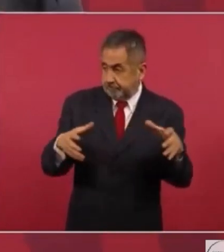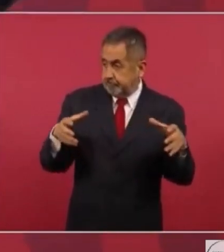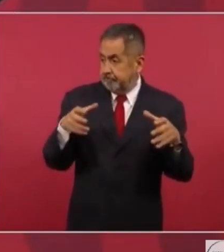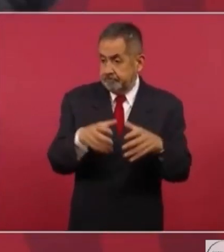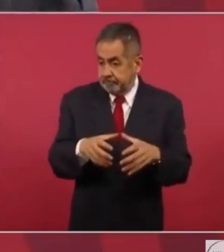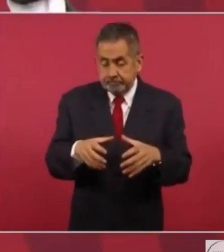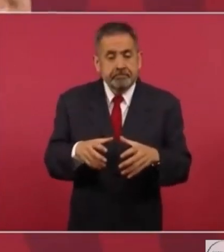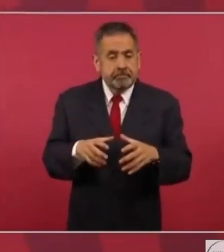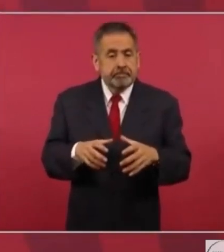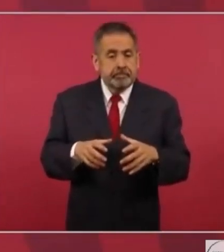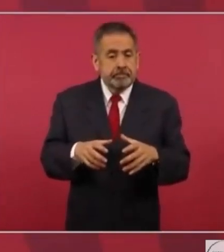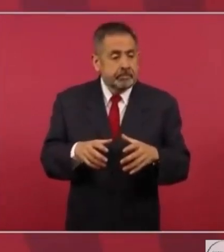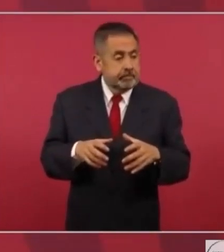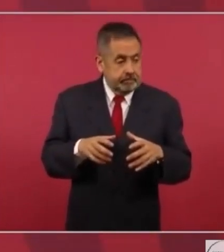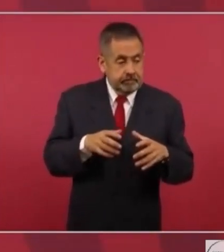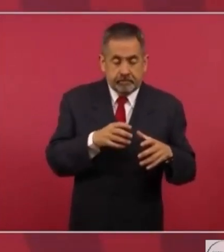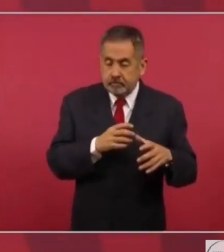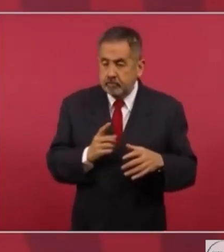y ya cuando se llega al gobierno,